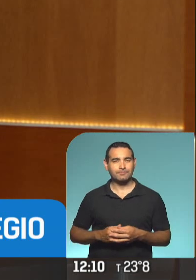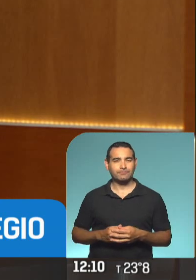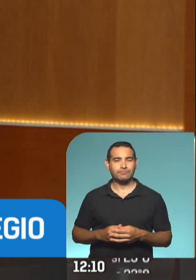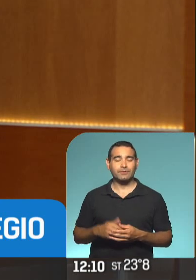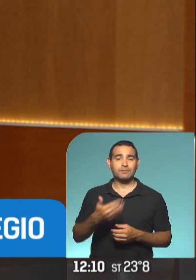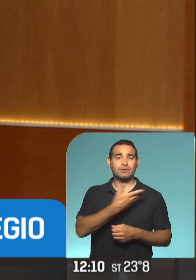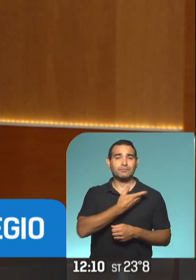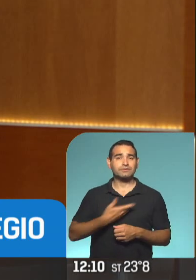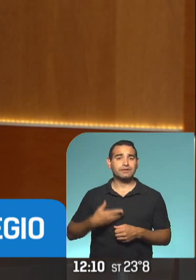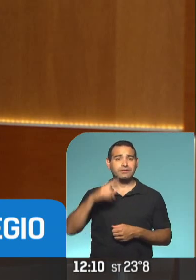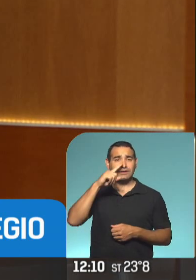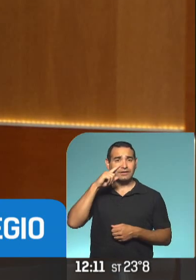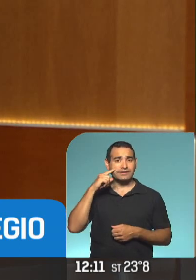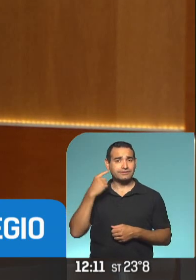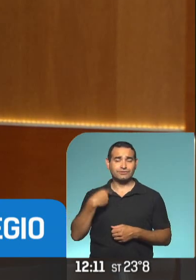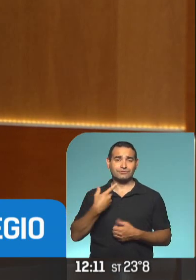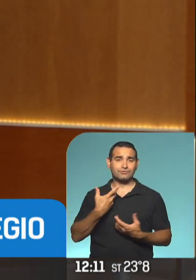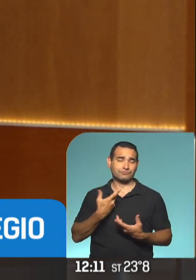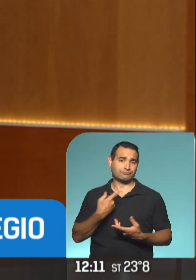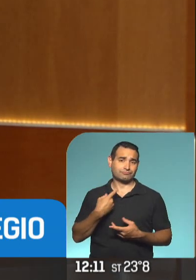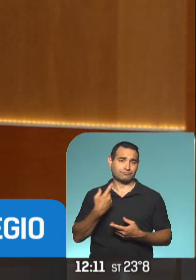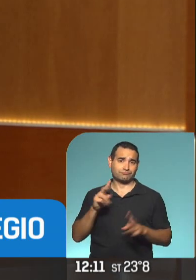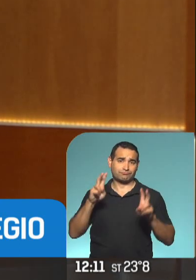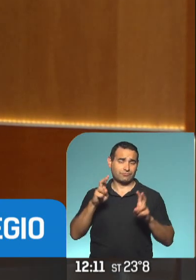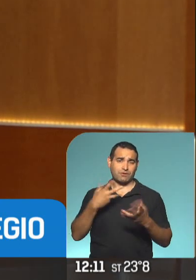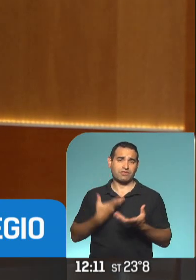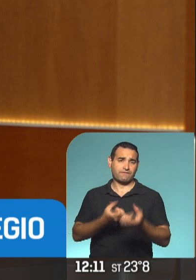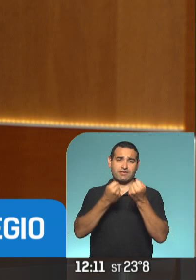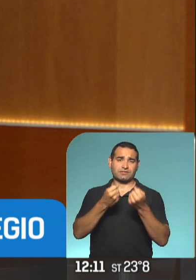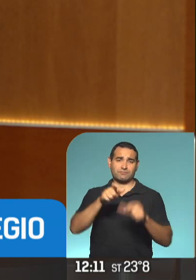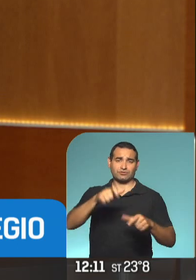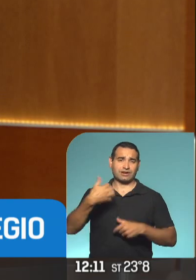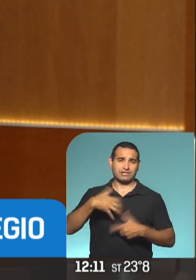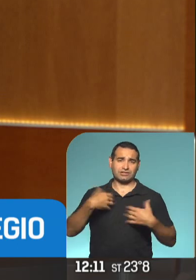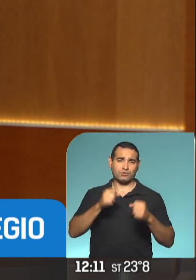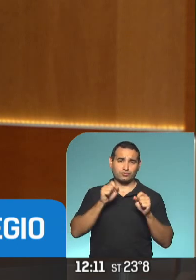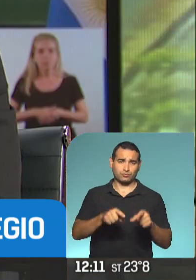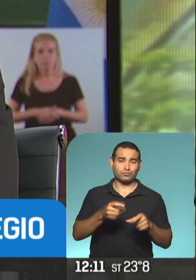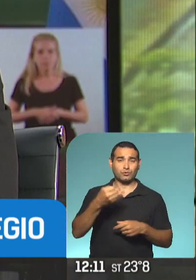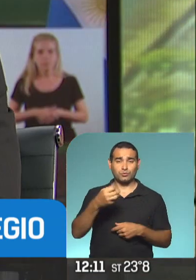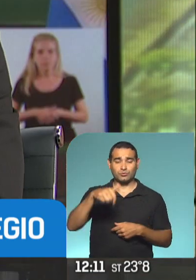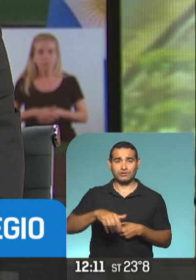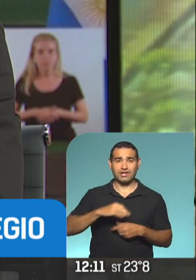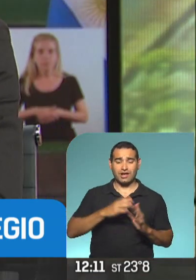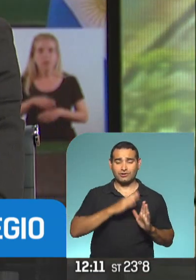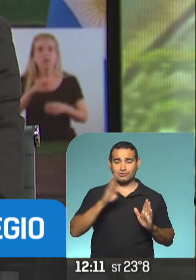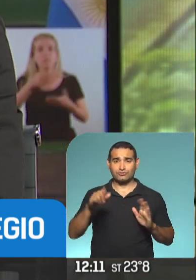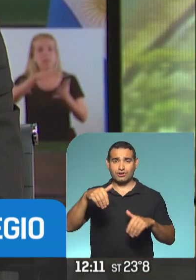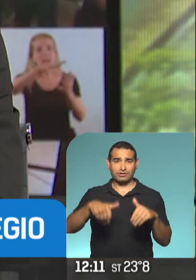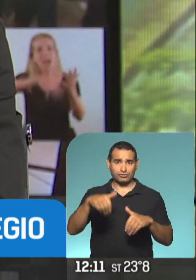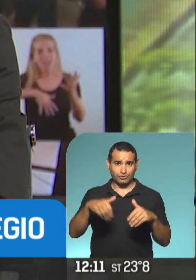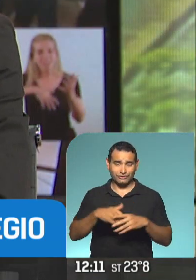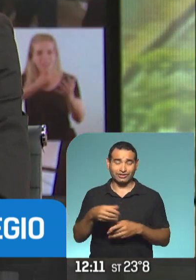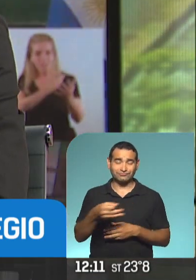propio presidente de la Nación de defender la salud de los argentinos en un año, además, electoral, que no es un año más. Sí, no es menor ese tema.